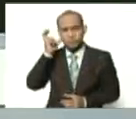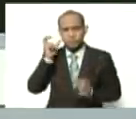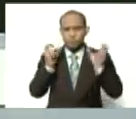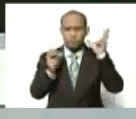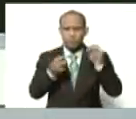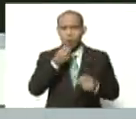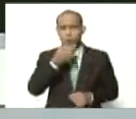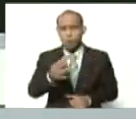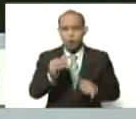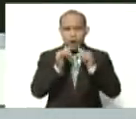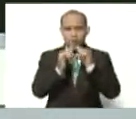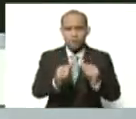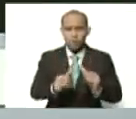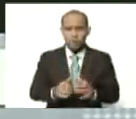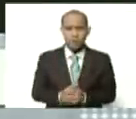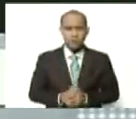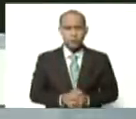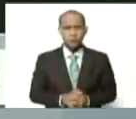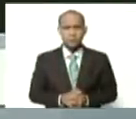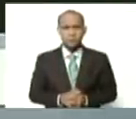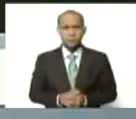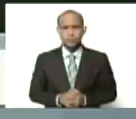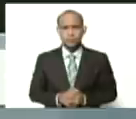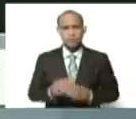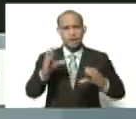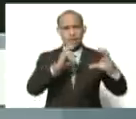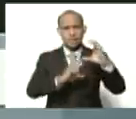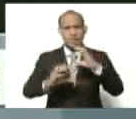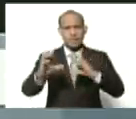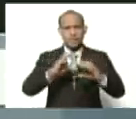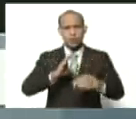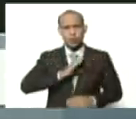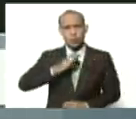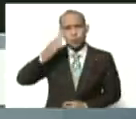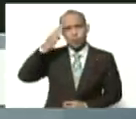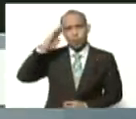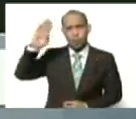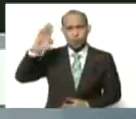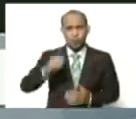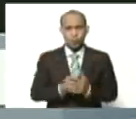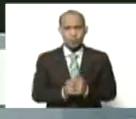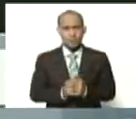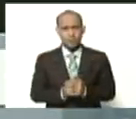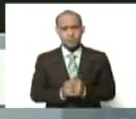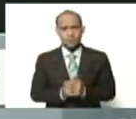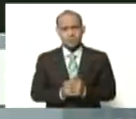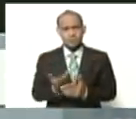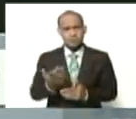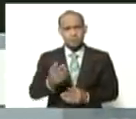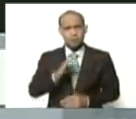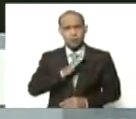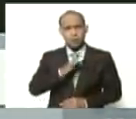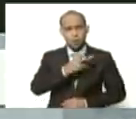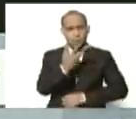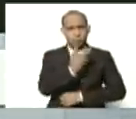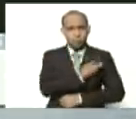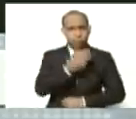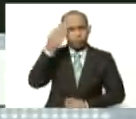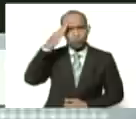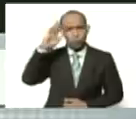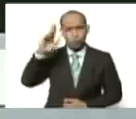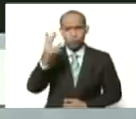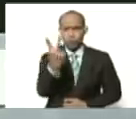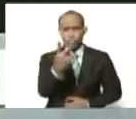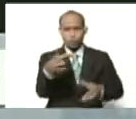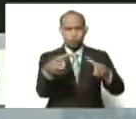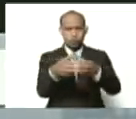buenas informaciones de los científicos cubanos sobre la vacuna Soberana 2 y Abdala.